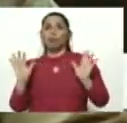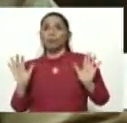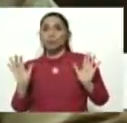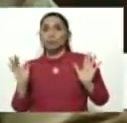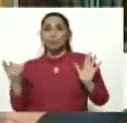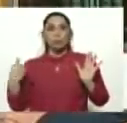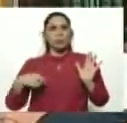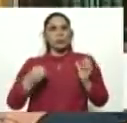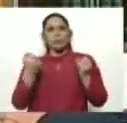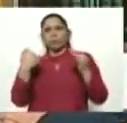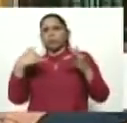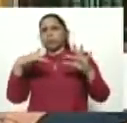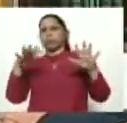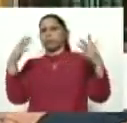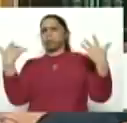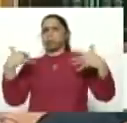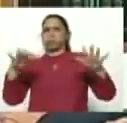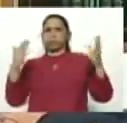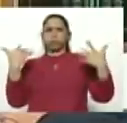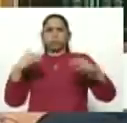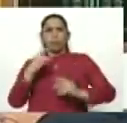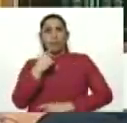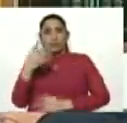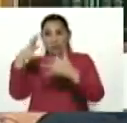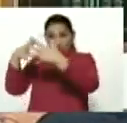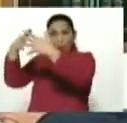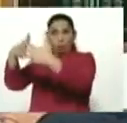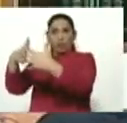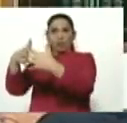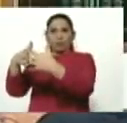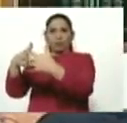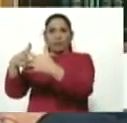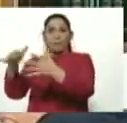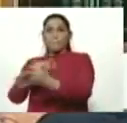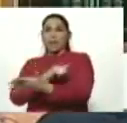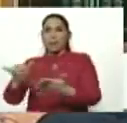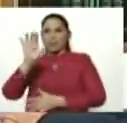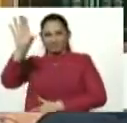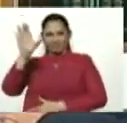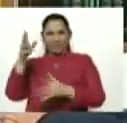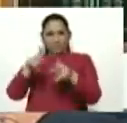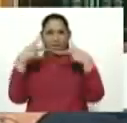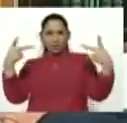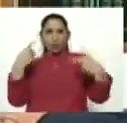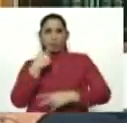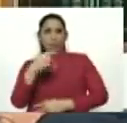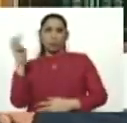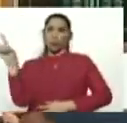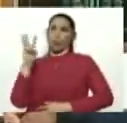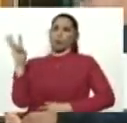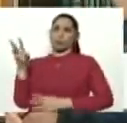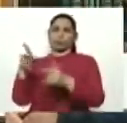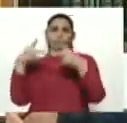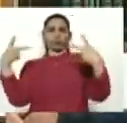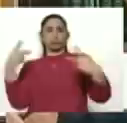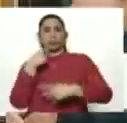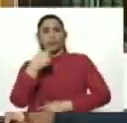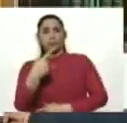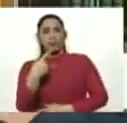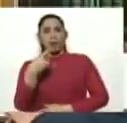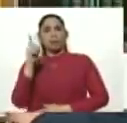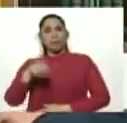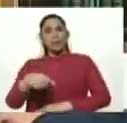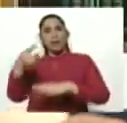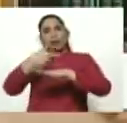Tuvieron miles y miles, que era lo que decían los gringos, el Miami Herald, que era lo que decía el Washington Post, que era lo que decía el